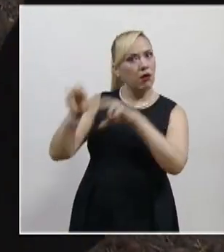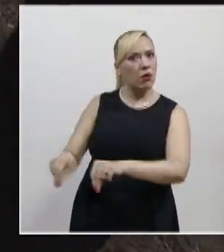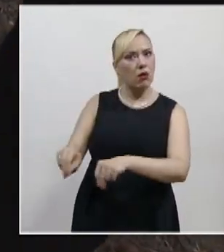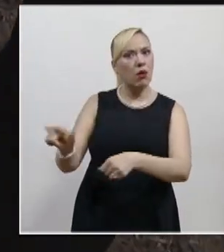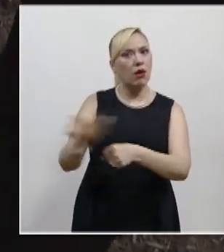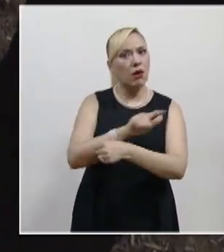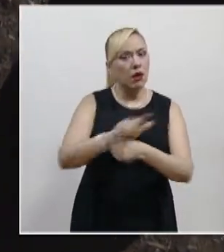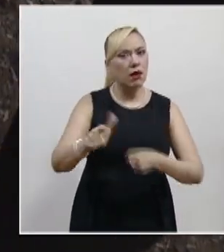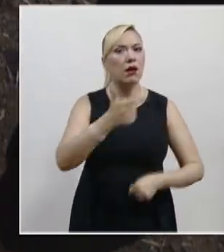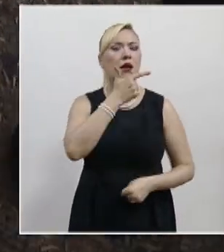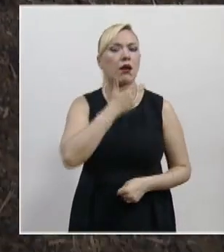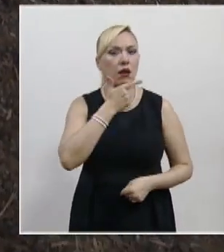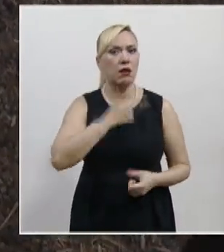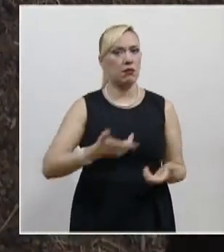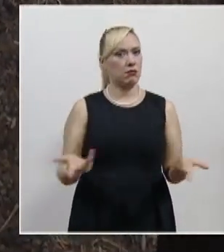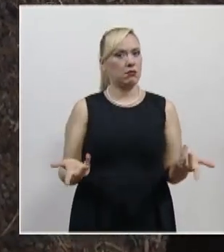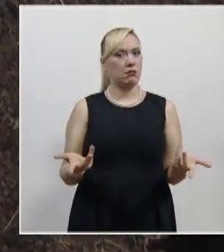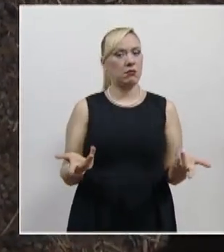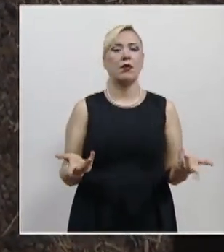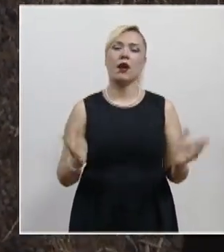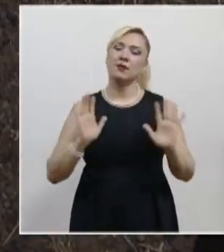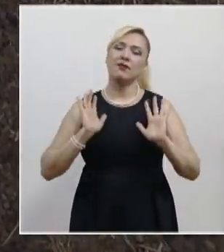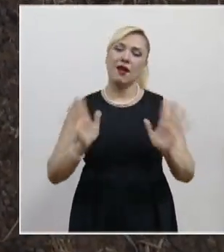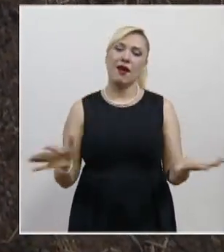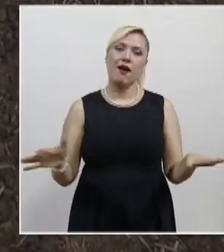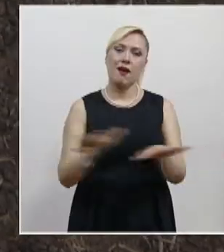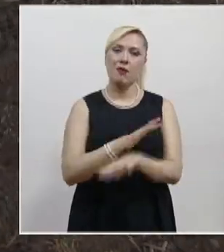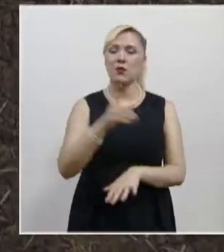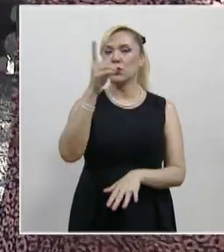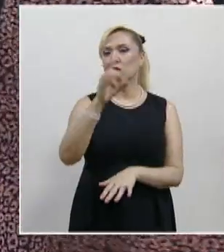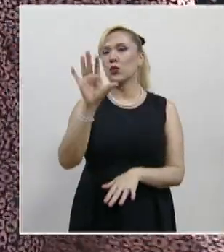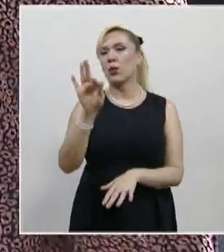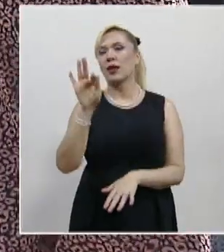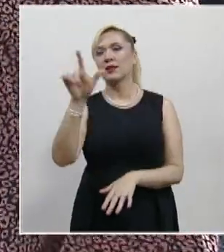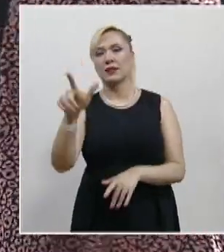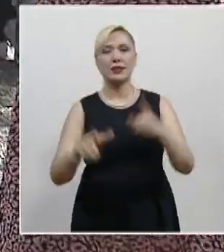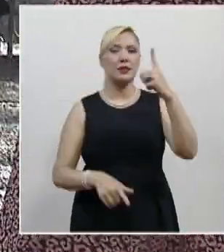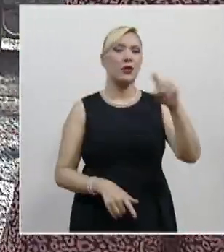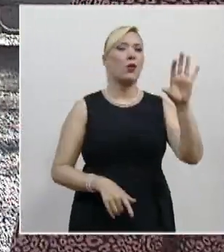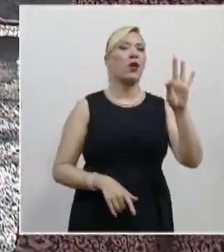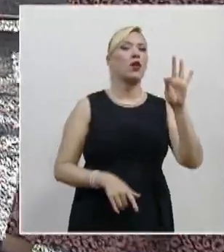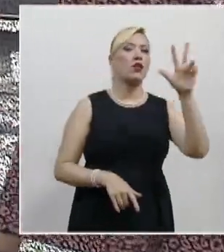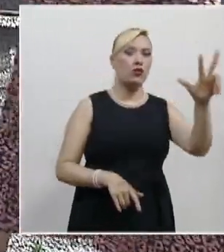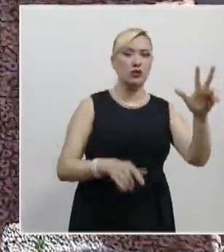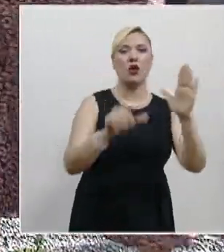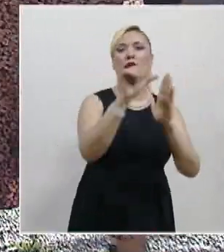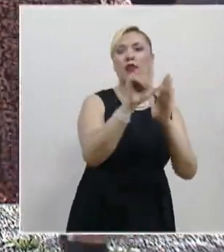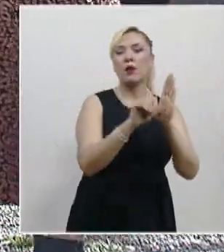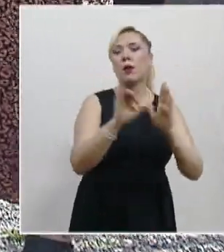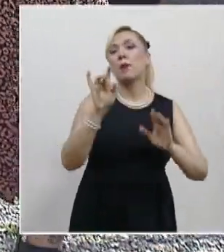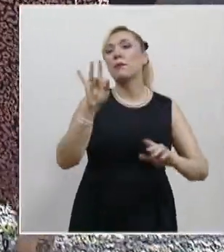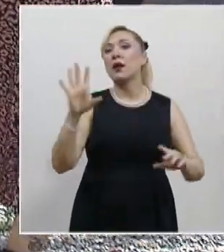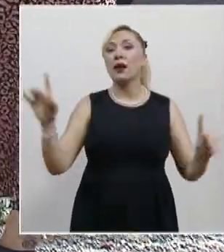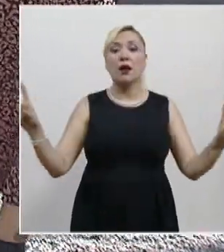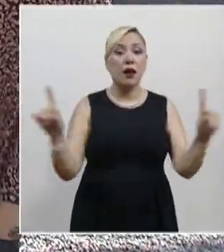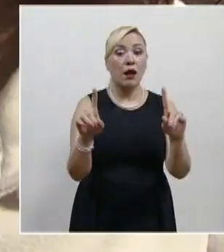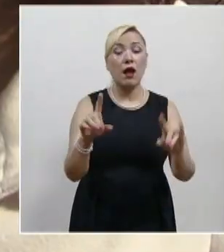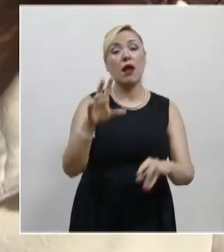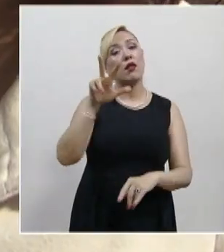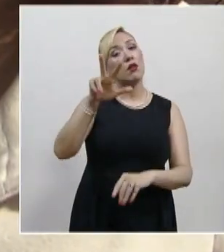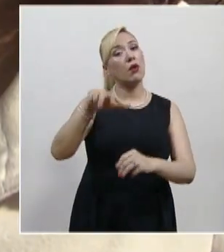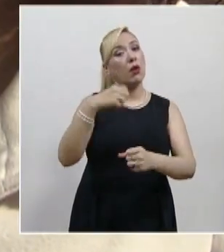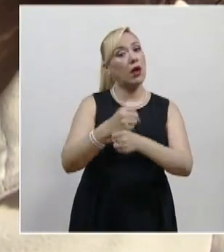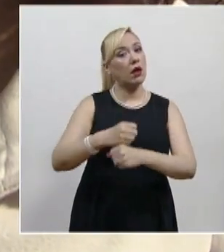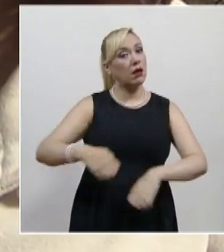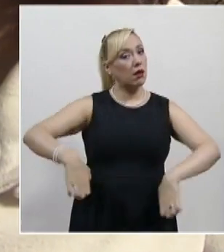sexo. También modificaron los artículos 147 y 148 para establecer que las personas contrayentes deben tener 18